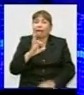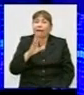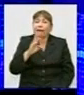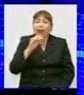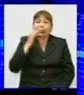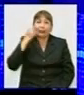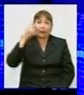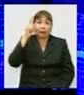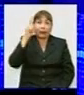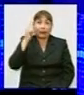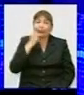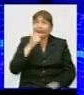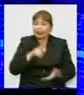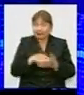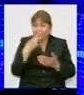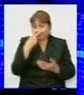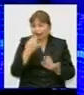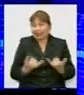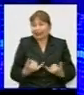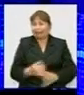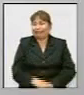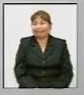acá en el Palacio Legislativo. Veamos.